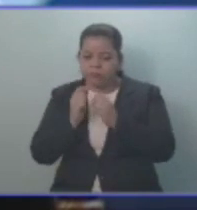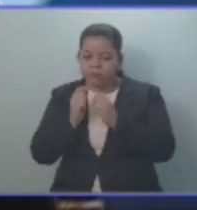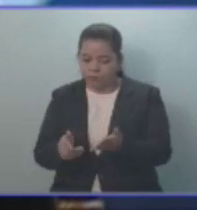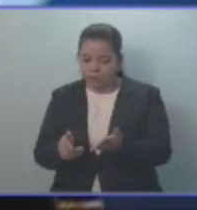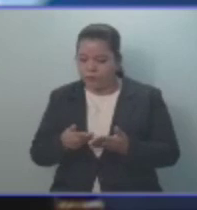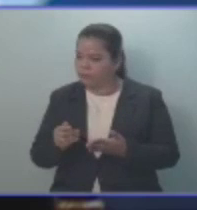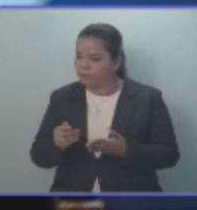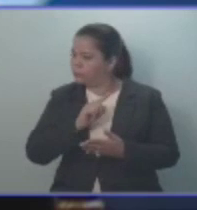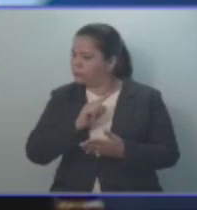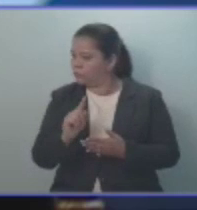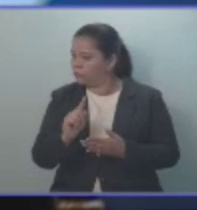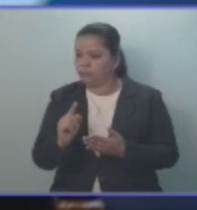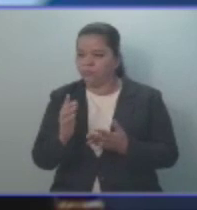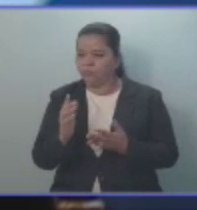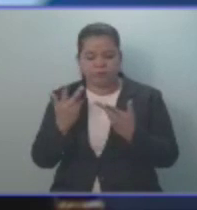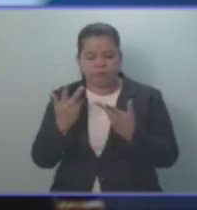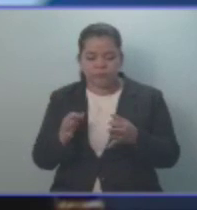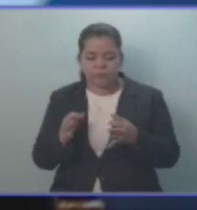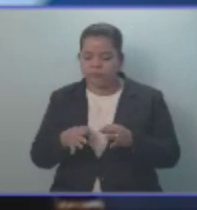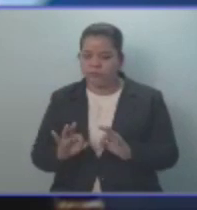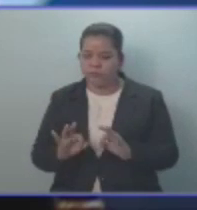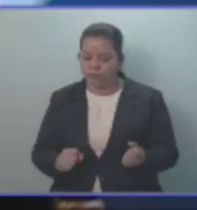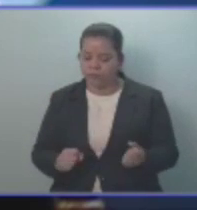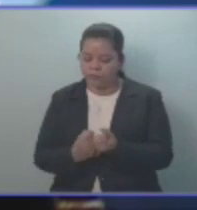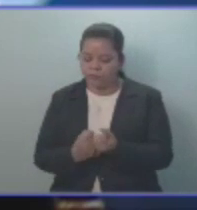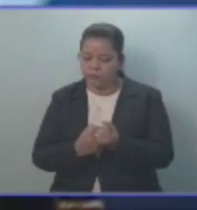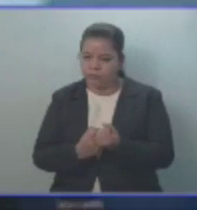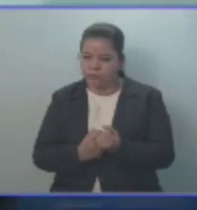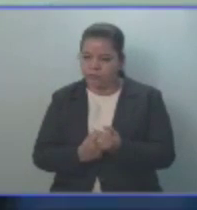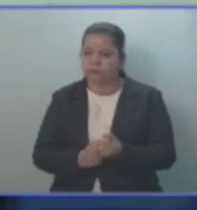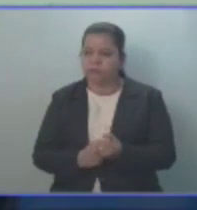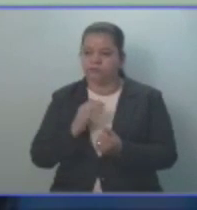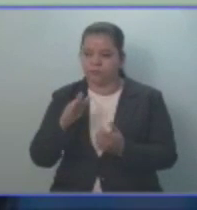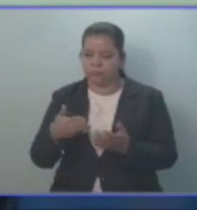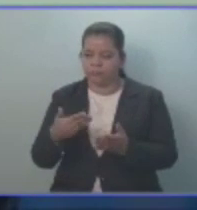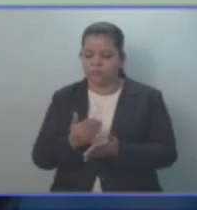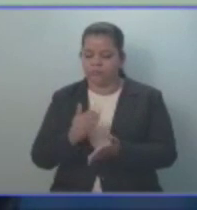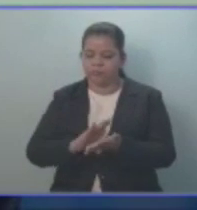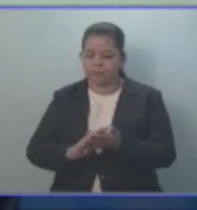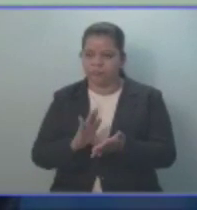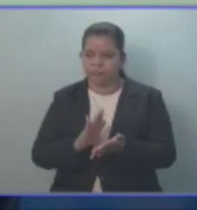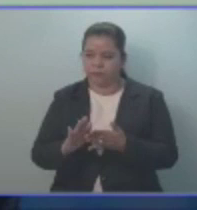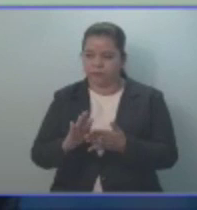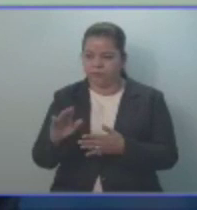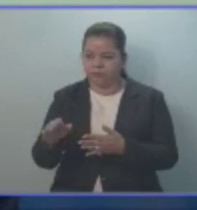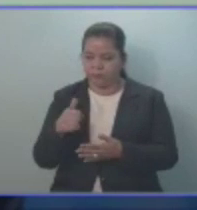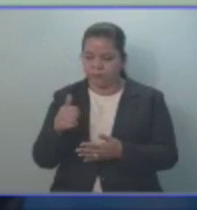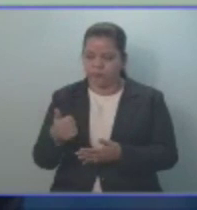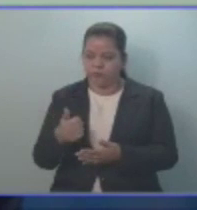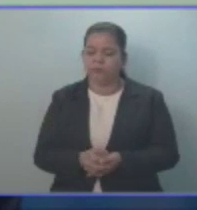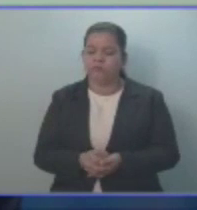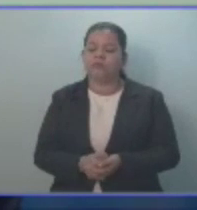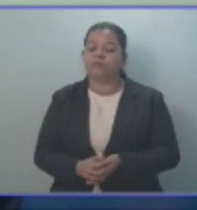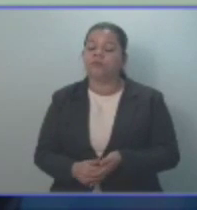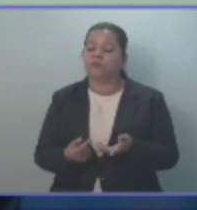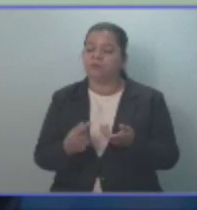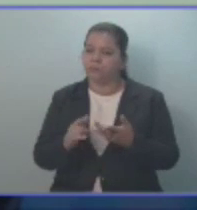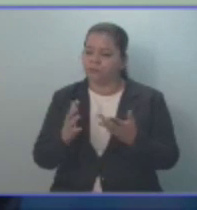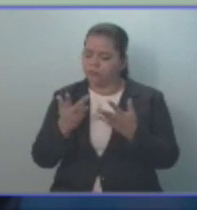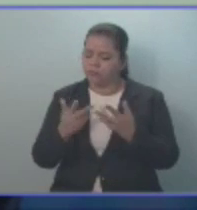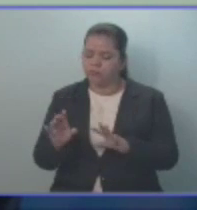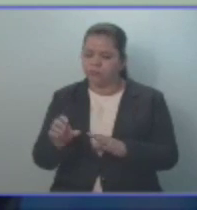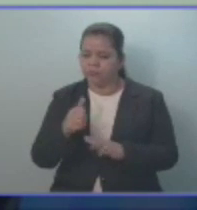no otorgar cualquier forma de asistencia en relación con los impuestos de otras partes, en cualquiera